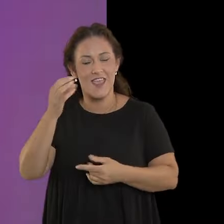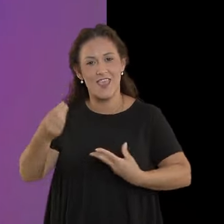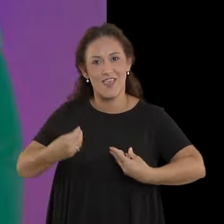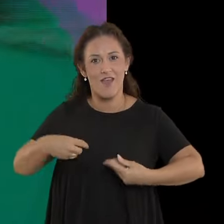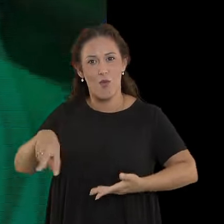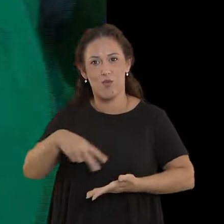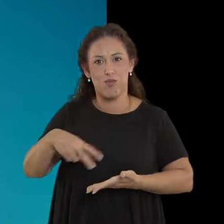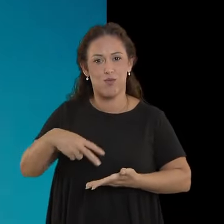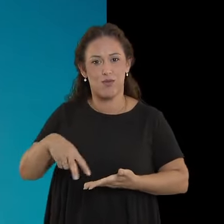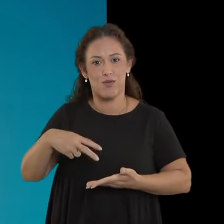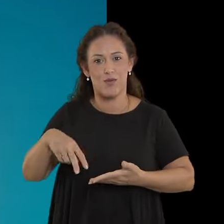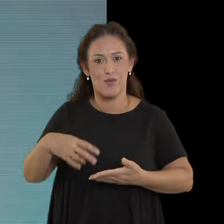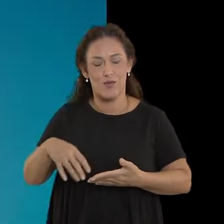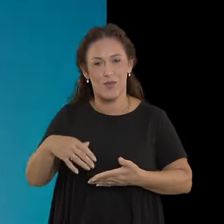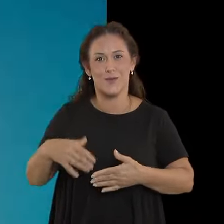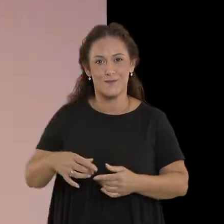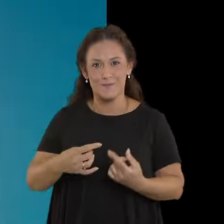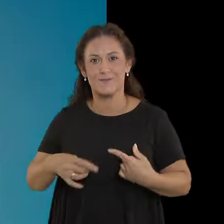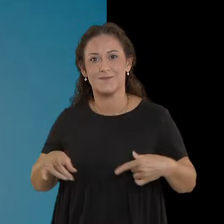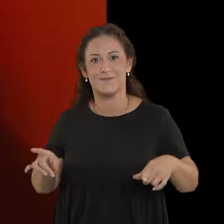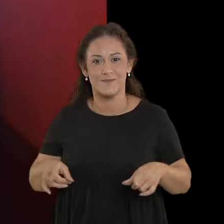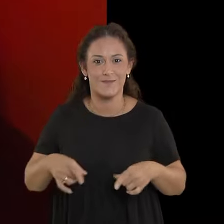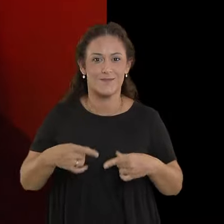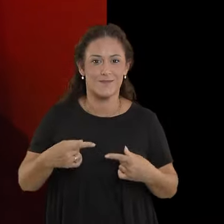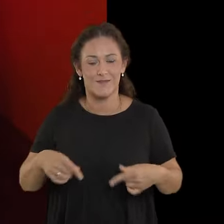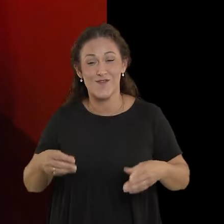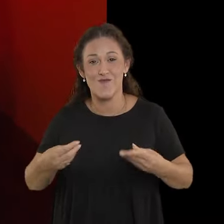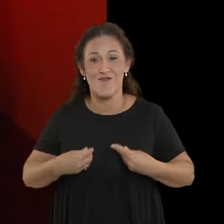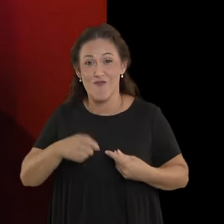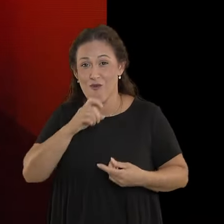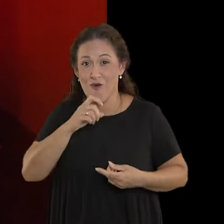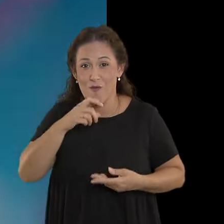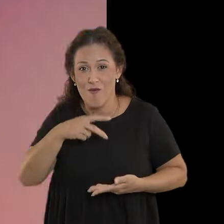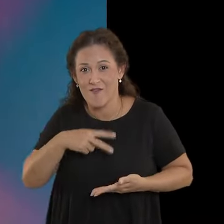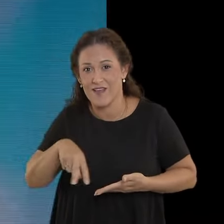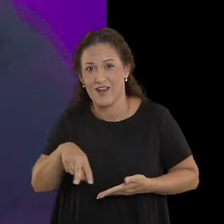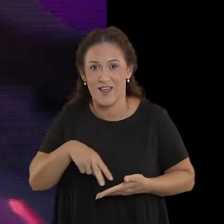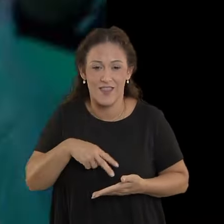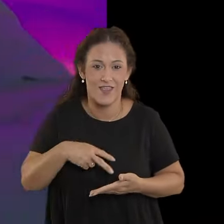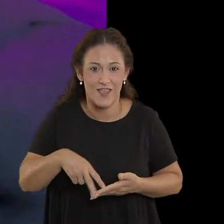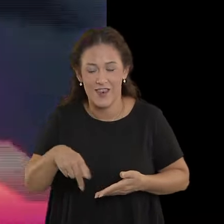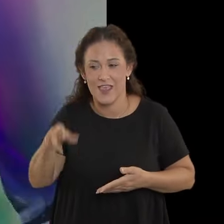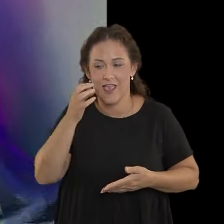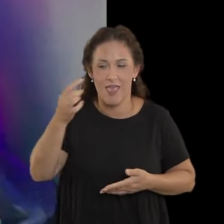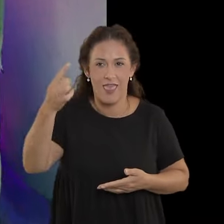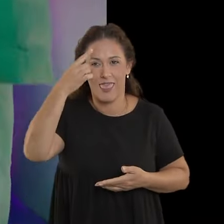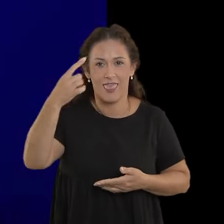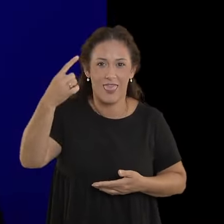perreando, parisa de viernes jueves, y yo me la vivo perreándomela, con ella no.